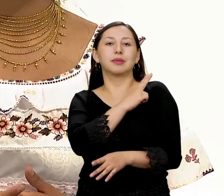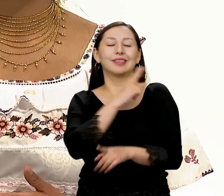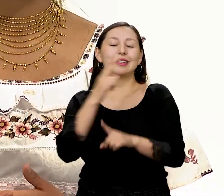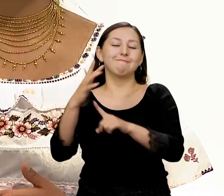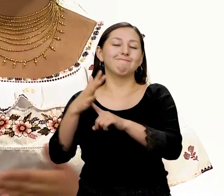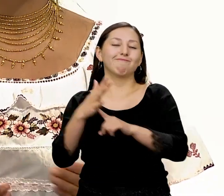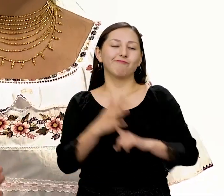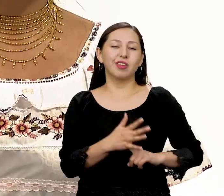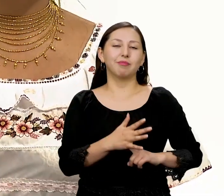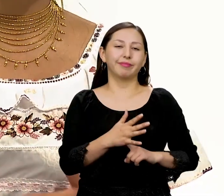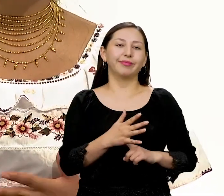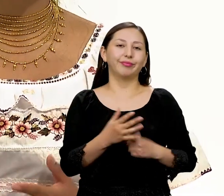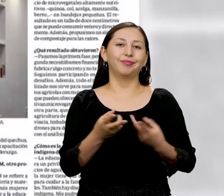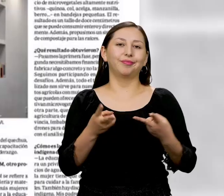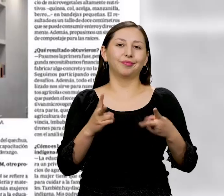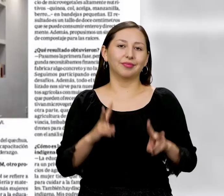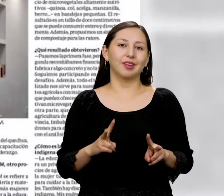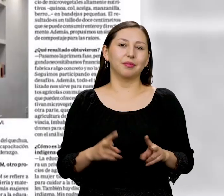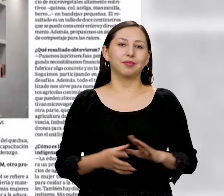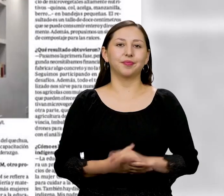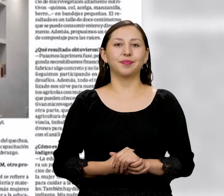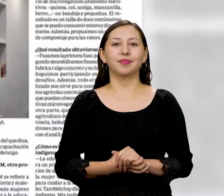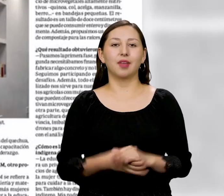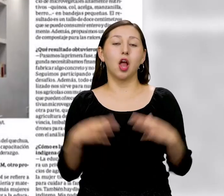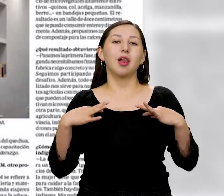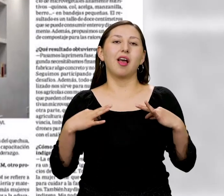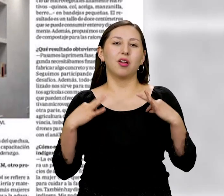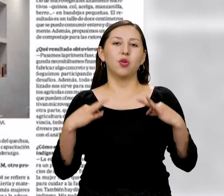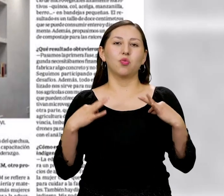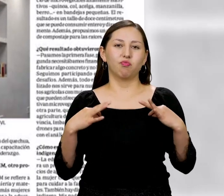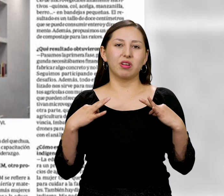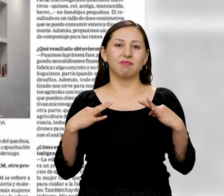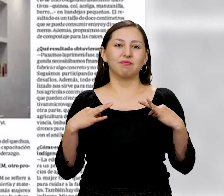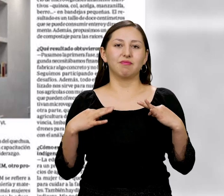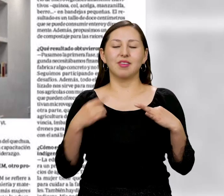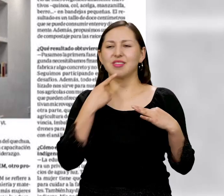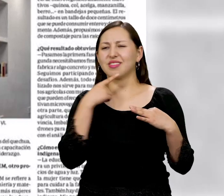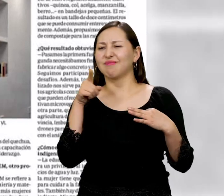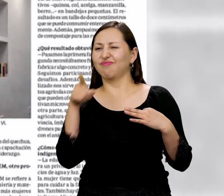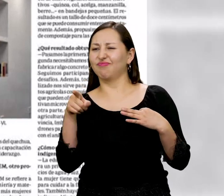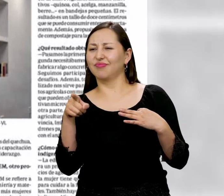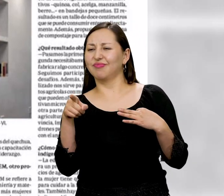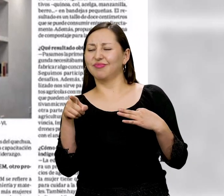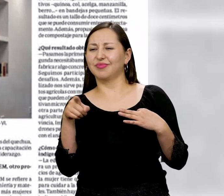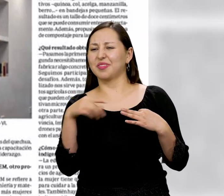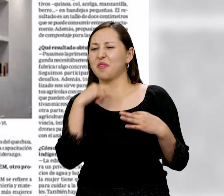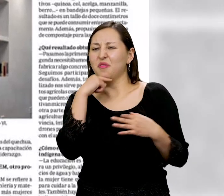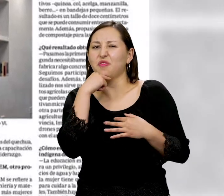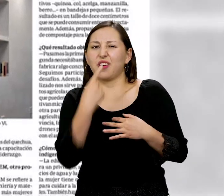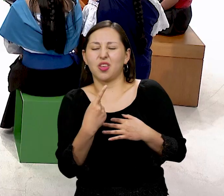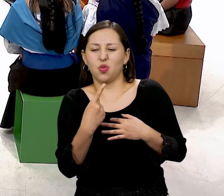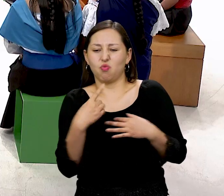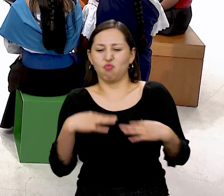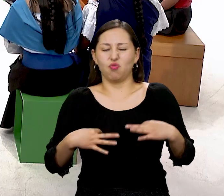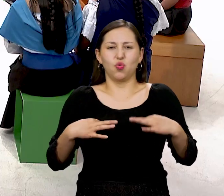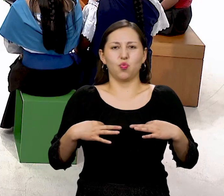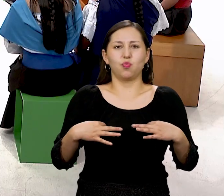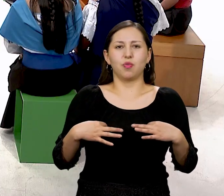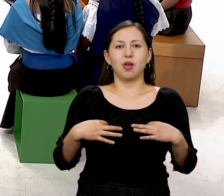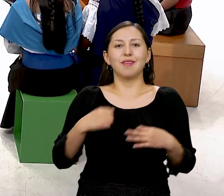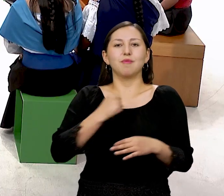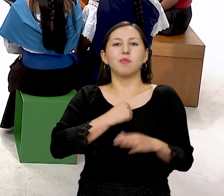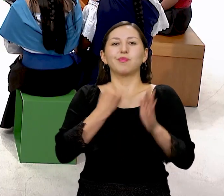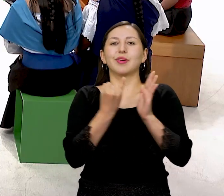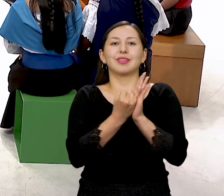un poco de este bullying que se le conoce como el bullying escolar, en el cual tú por sacar una buena nota o destacar en algo,